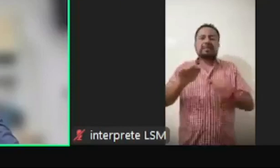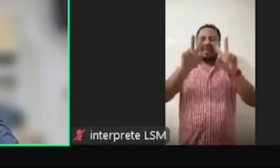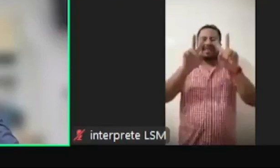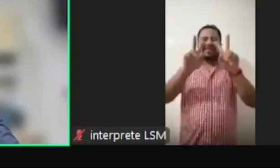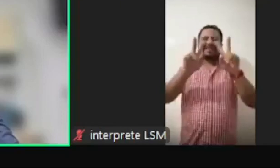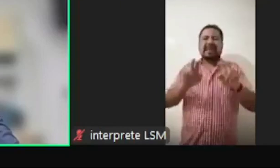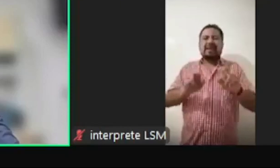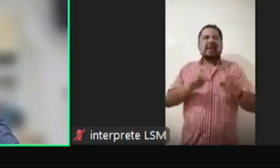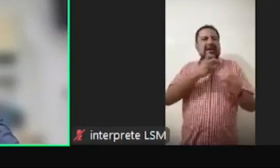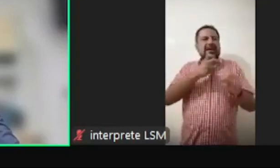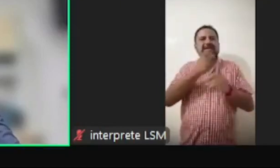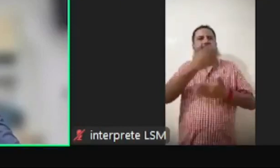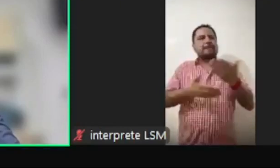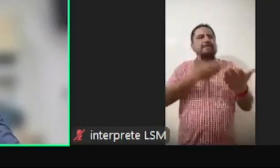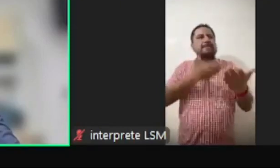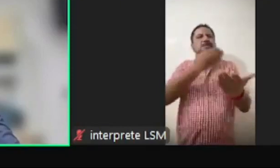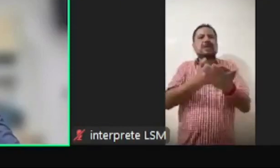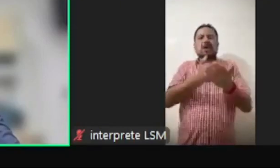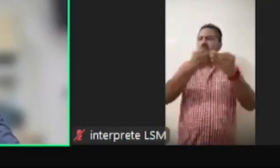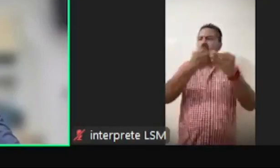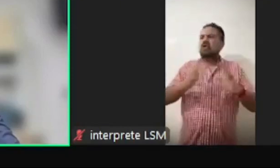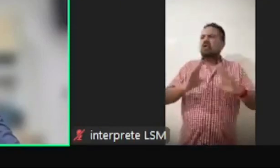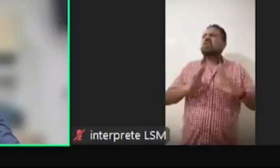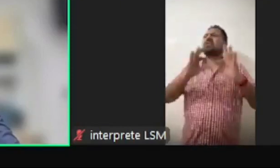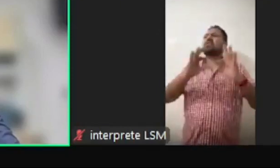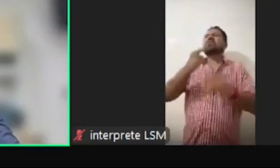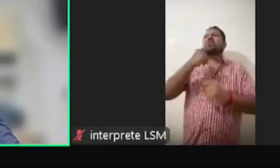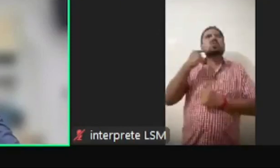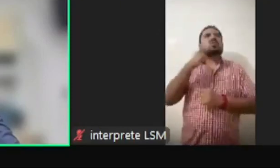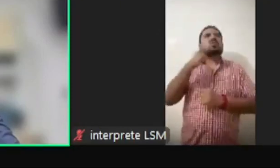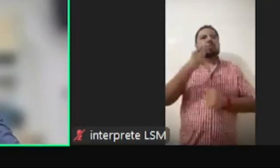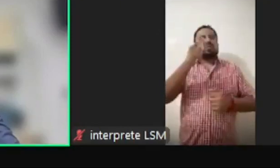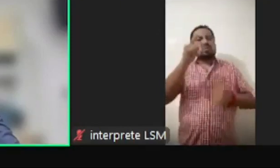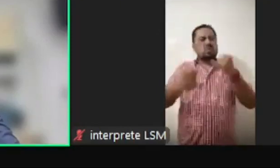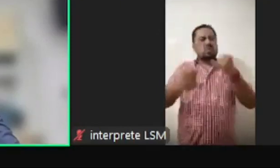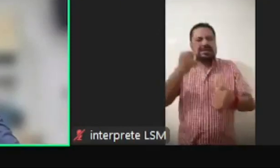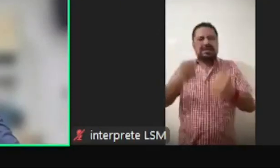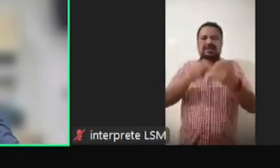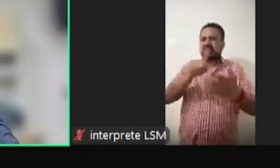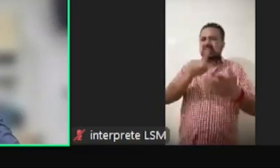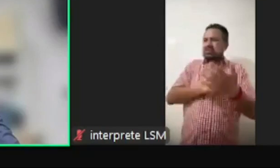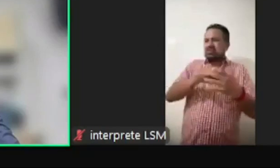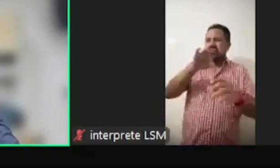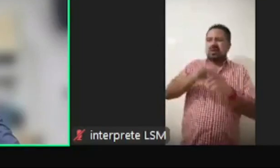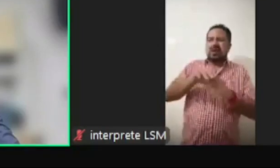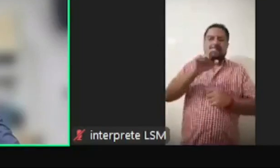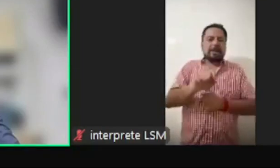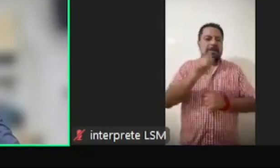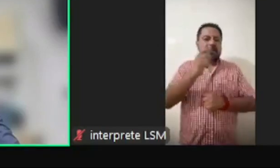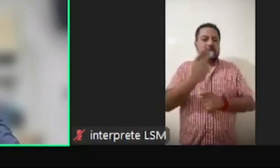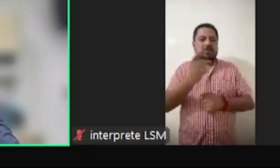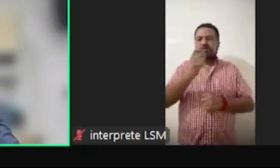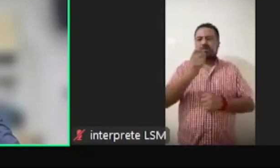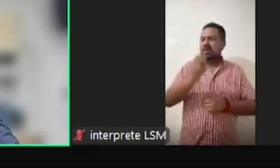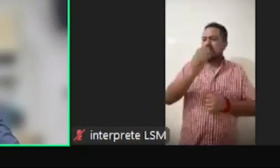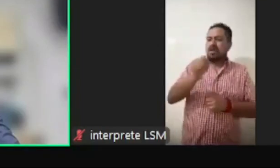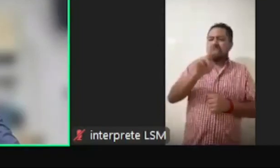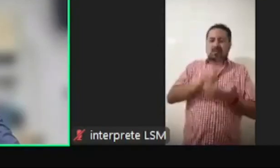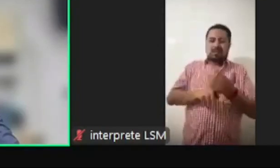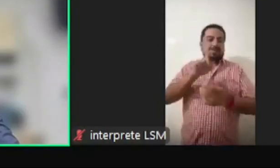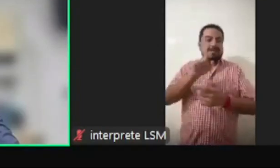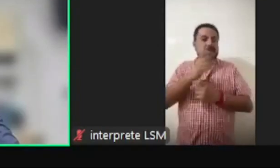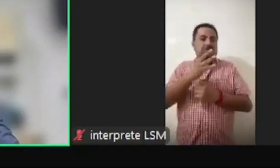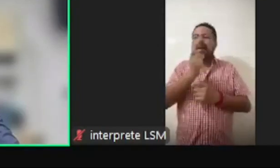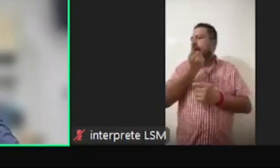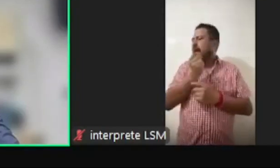juicios electorales ciudadanos 22 y 29 del 2024, donde de igual forma establecieron como acto impugnado la omisión